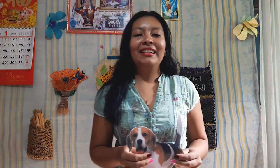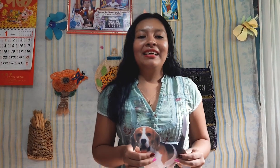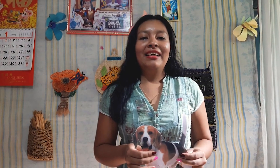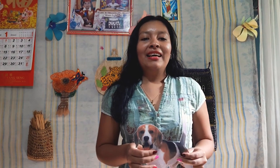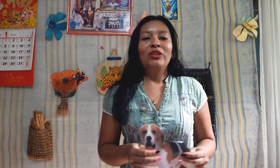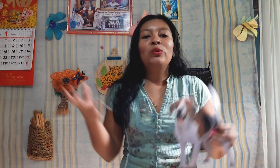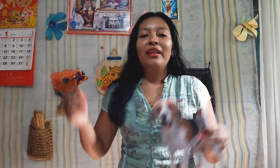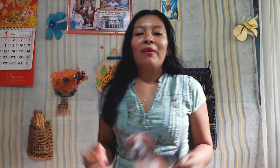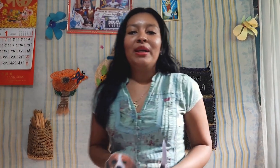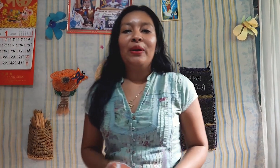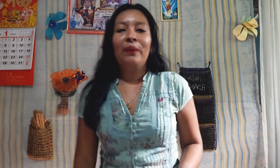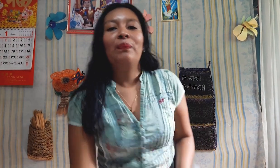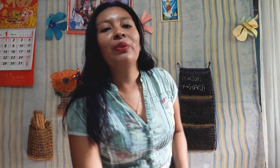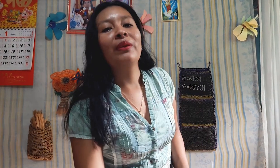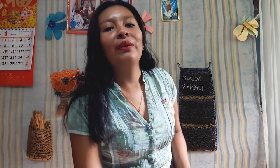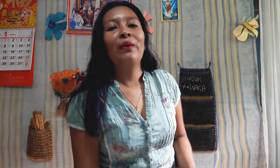kisinan suldawi